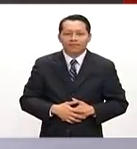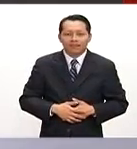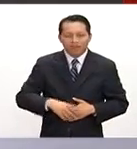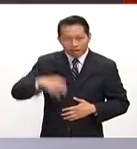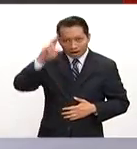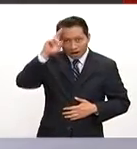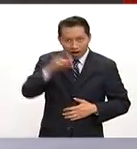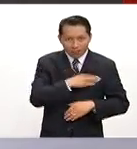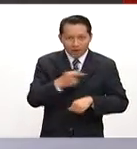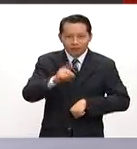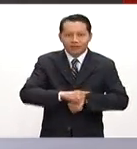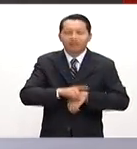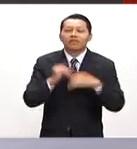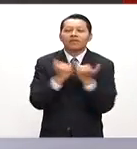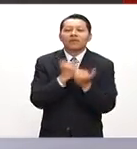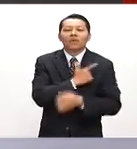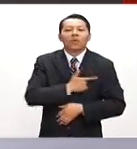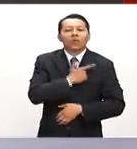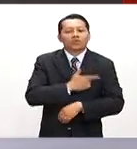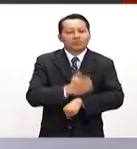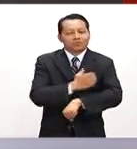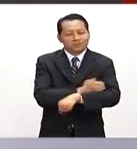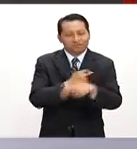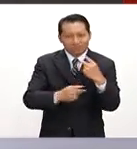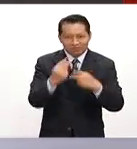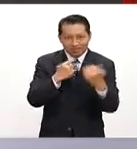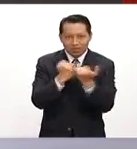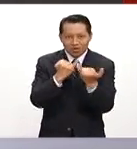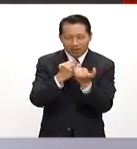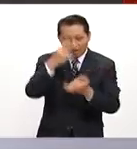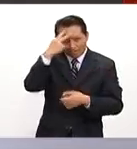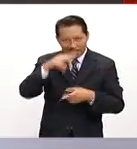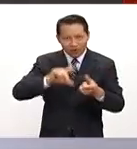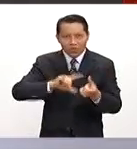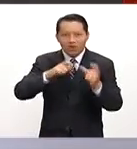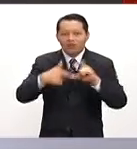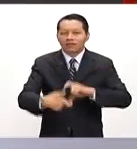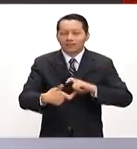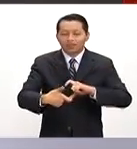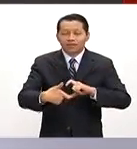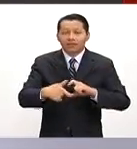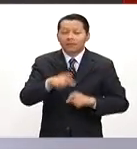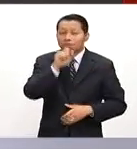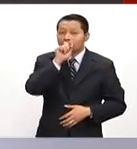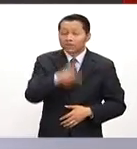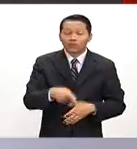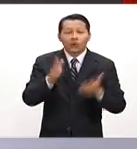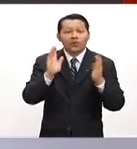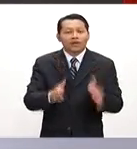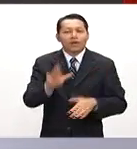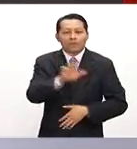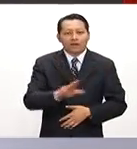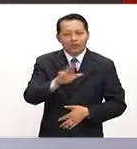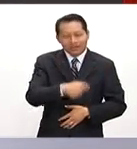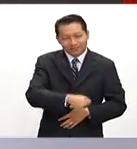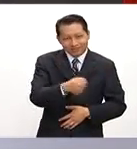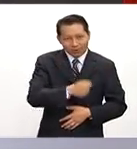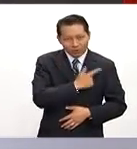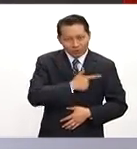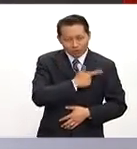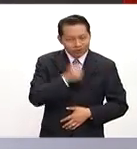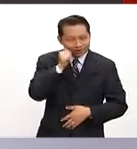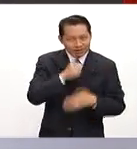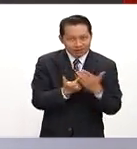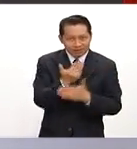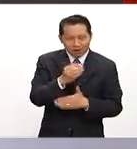¿Qué tal? Muy buenos días. Qué gusto que nos acompañe en una edición más de México al Día. Y pues sí, ya es miércoles. Saludo con mucho gusto, como cada